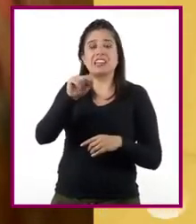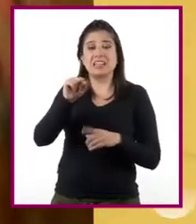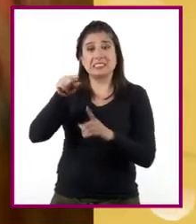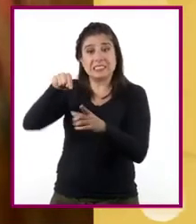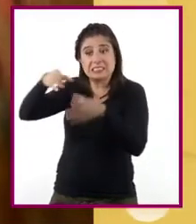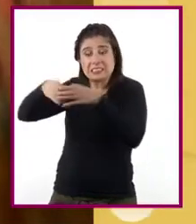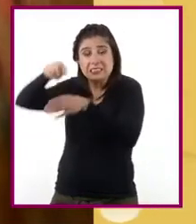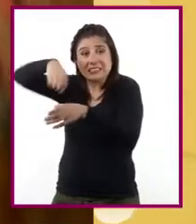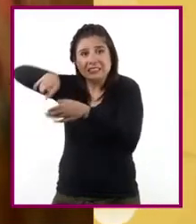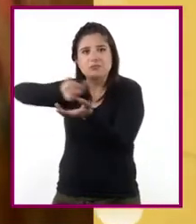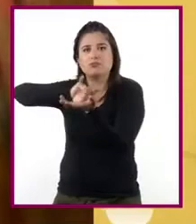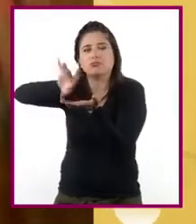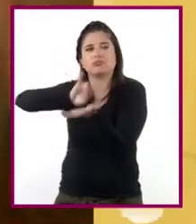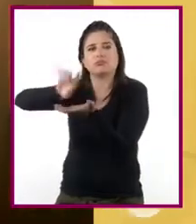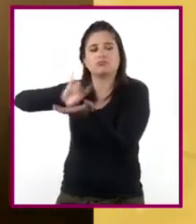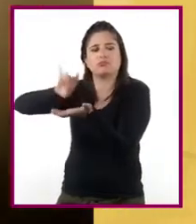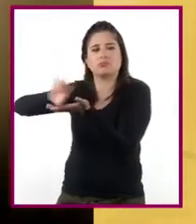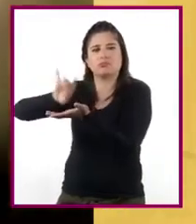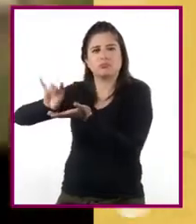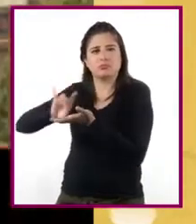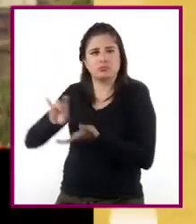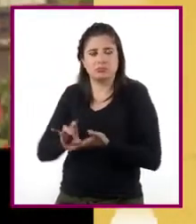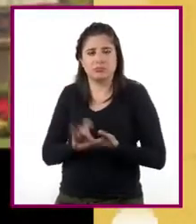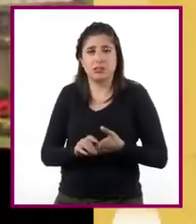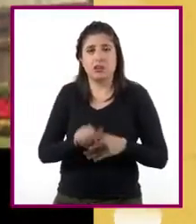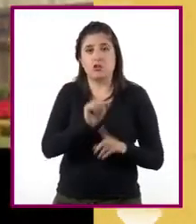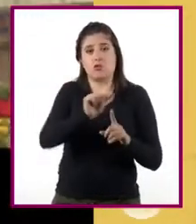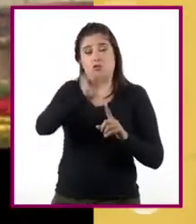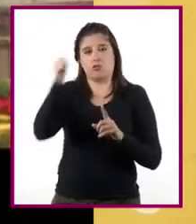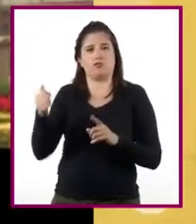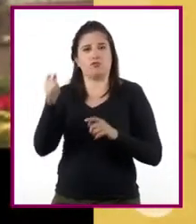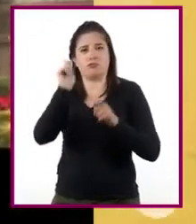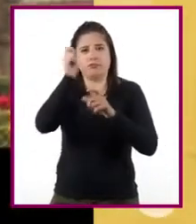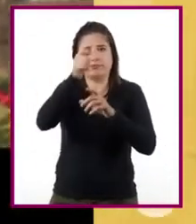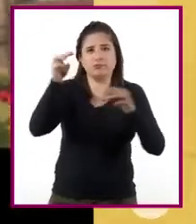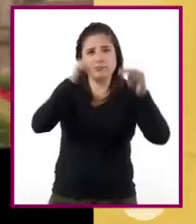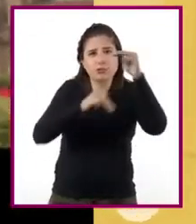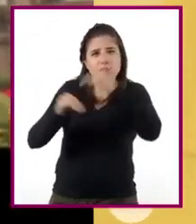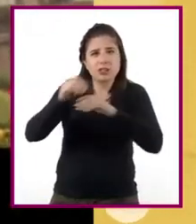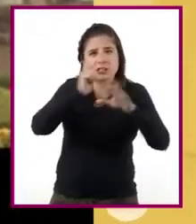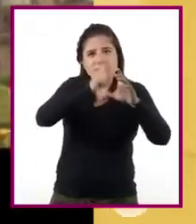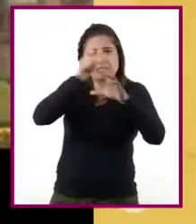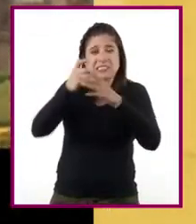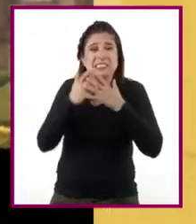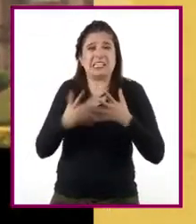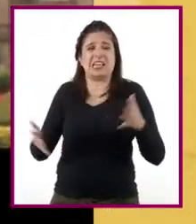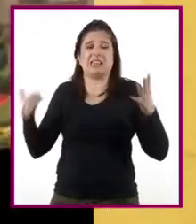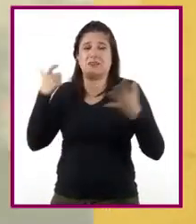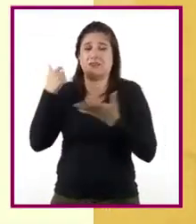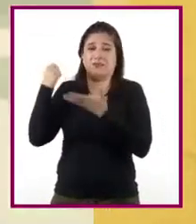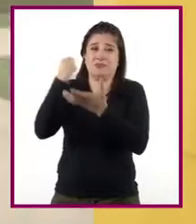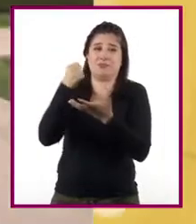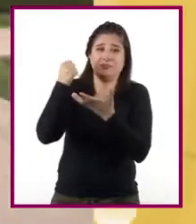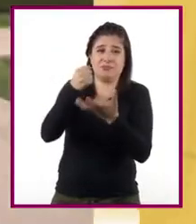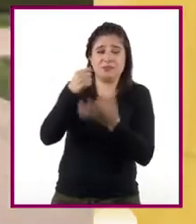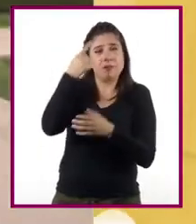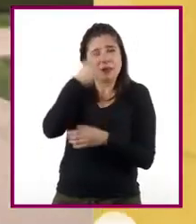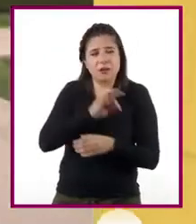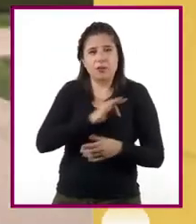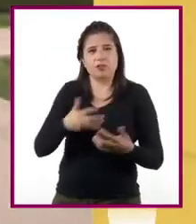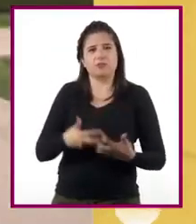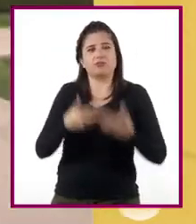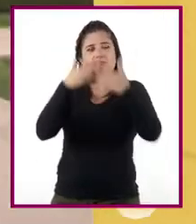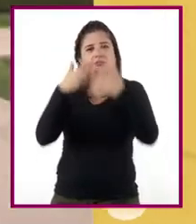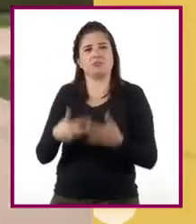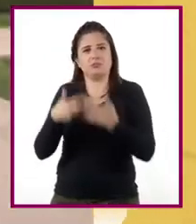expulsados y había creado una serie de movimientos. Por otro lado, los mineros, que habían invertido grandes cantidades de recursos para activar la